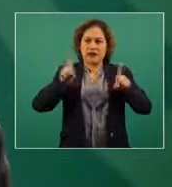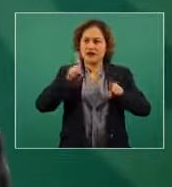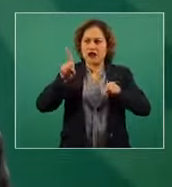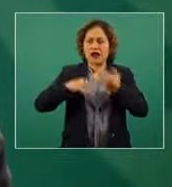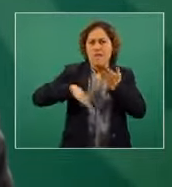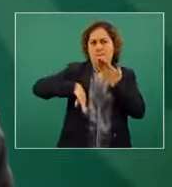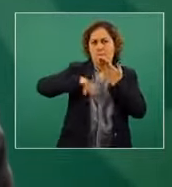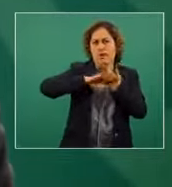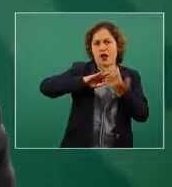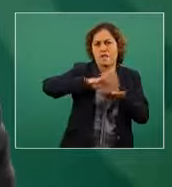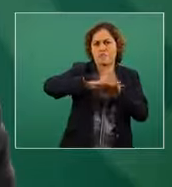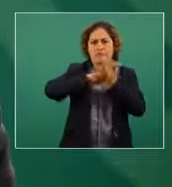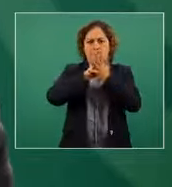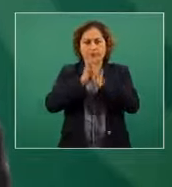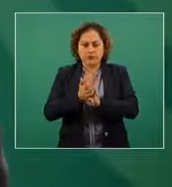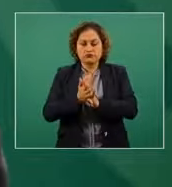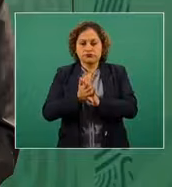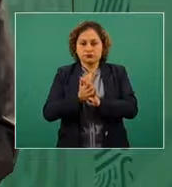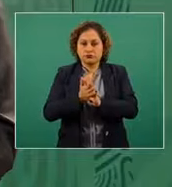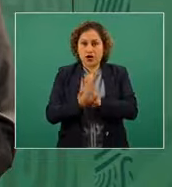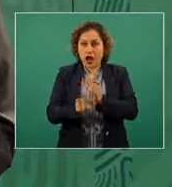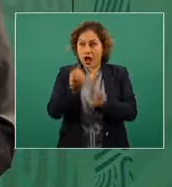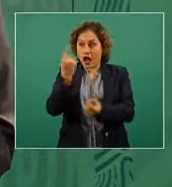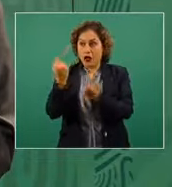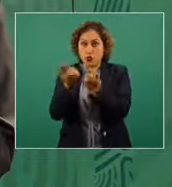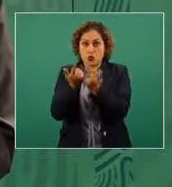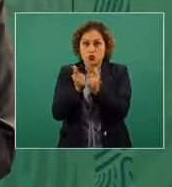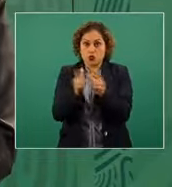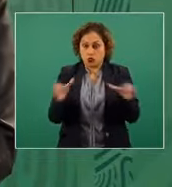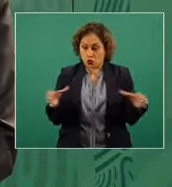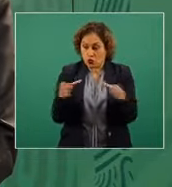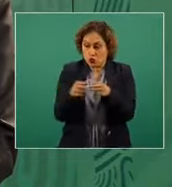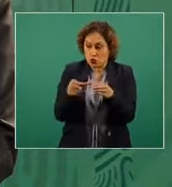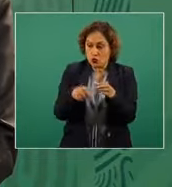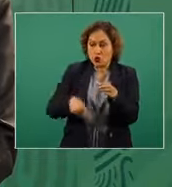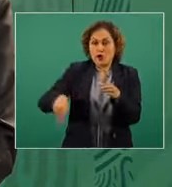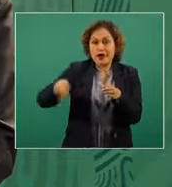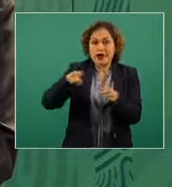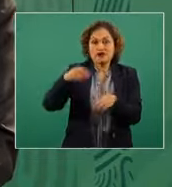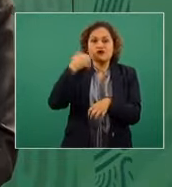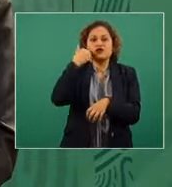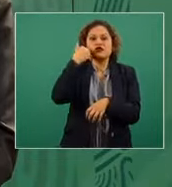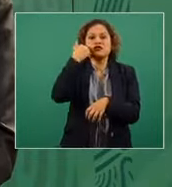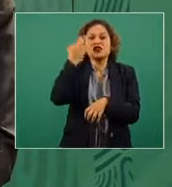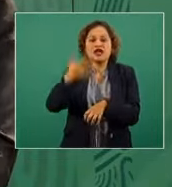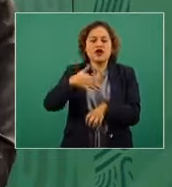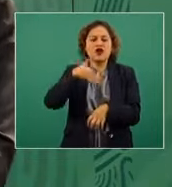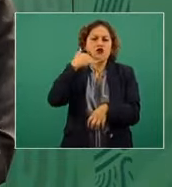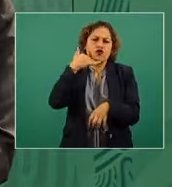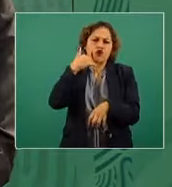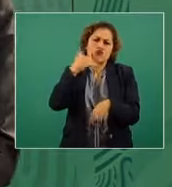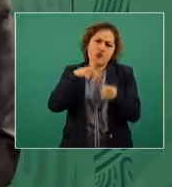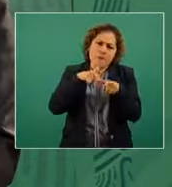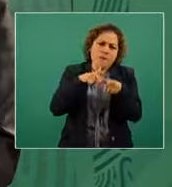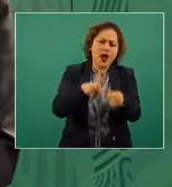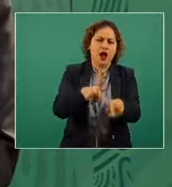quiere mantener el antiguo régimen corrupto, si se